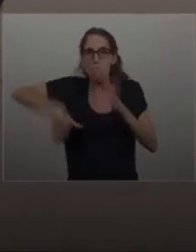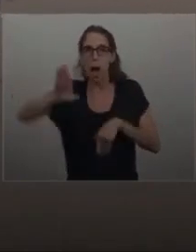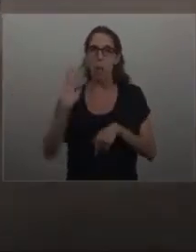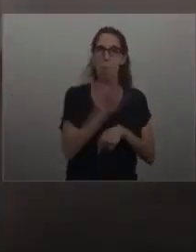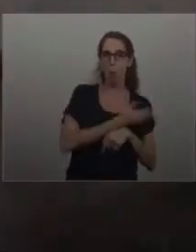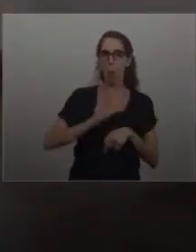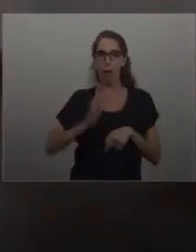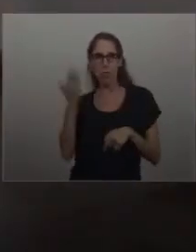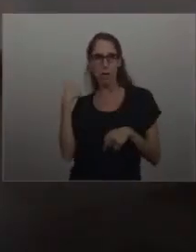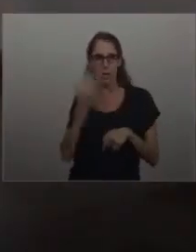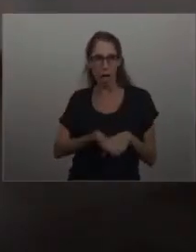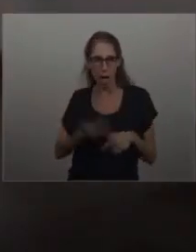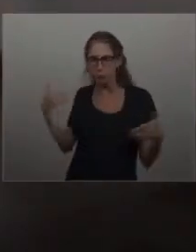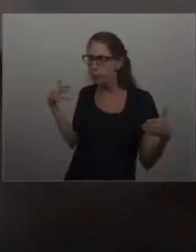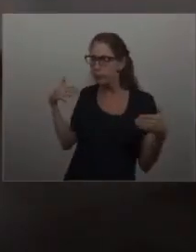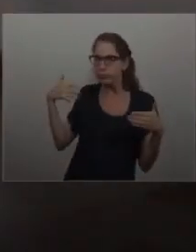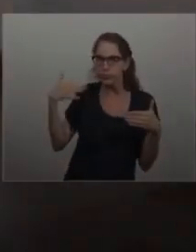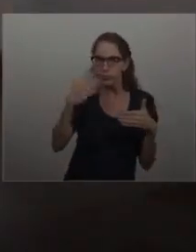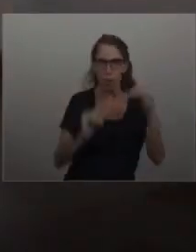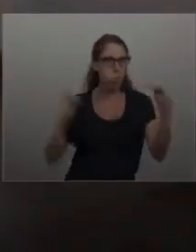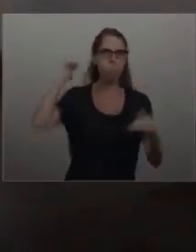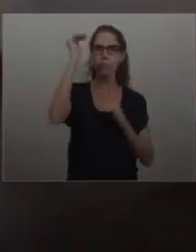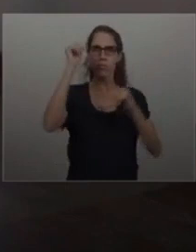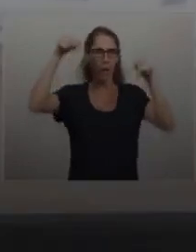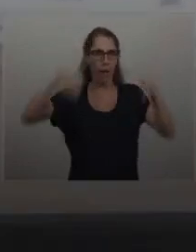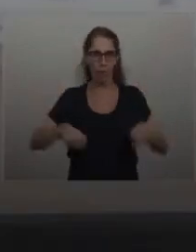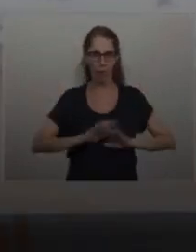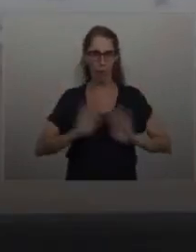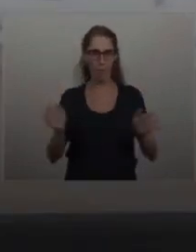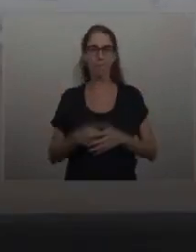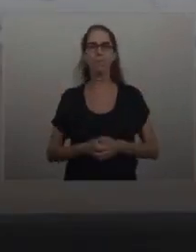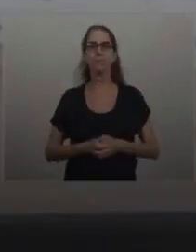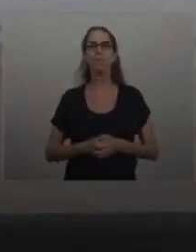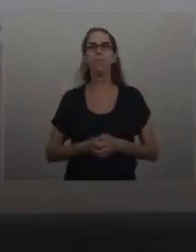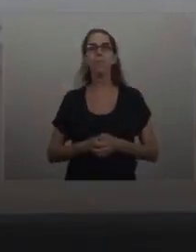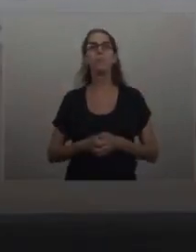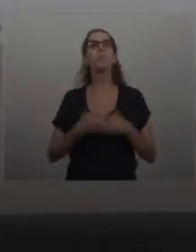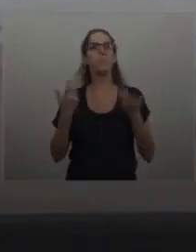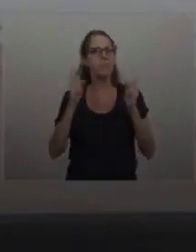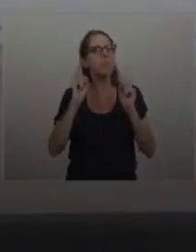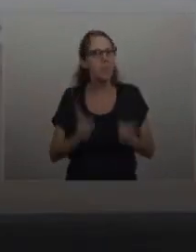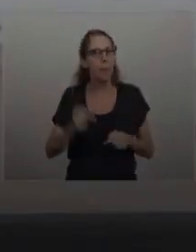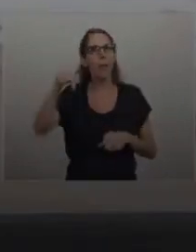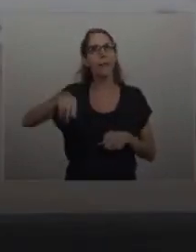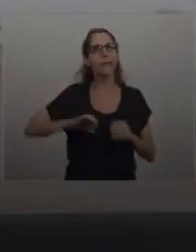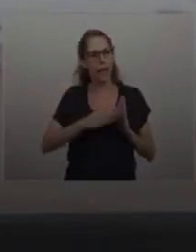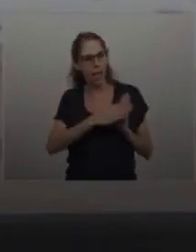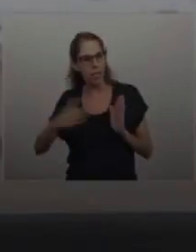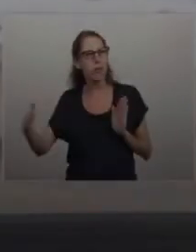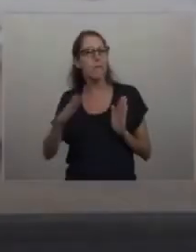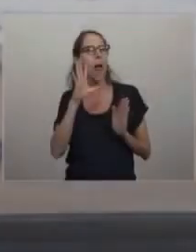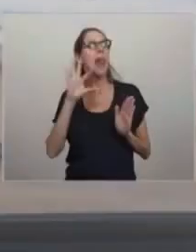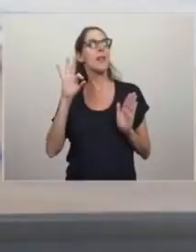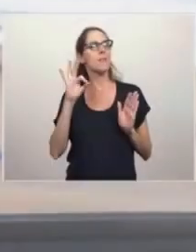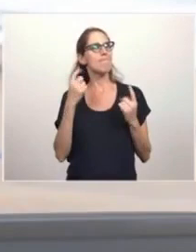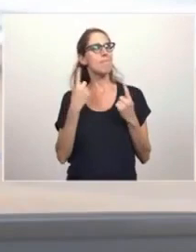números de los registros históricos. Y además tiene un elemento adicional